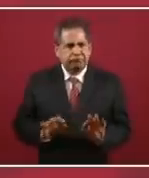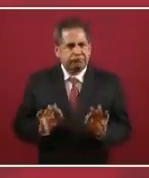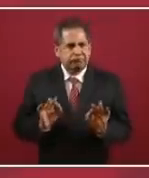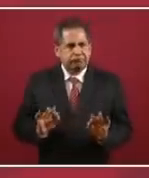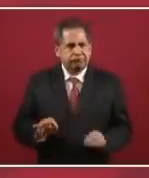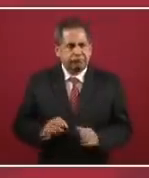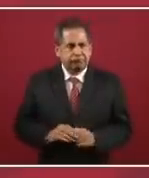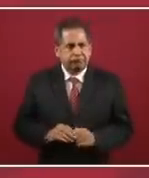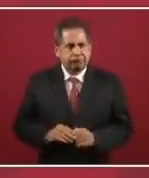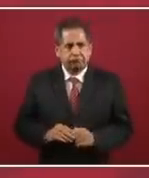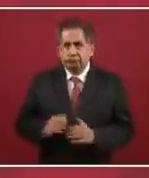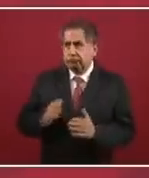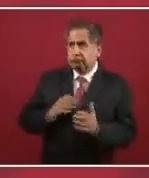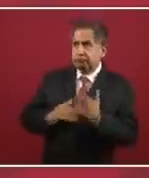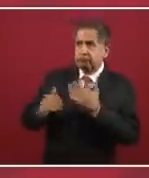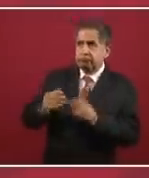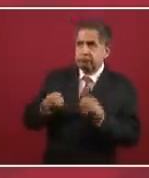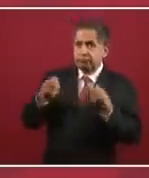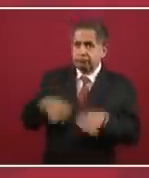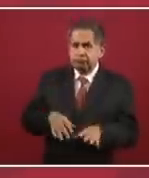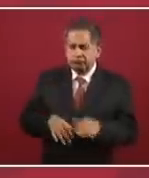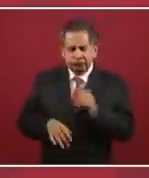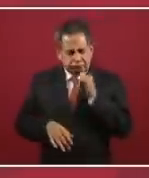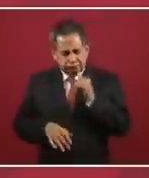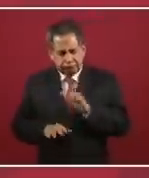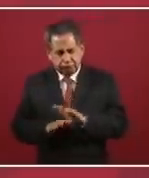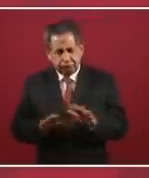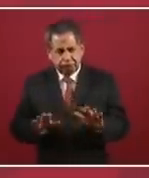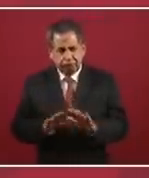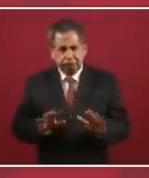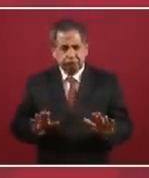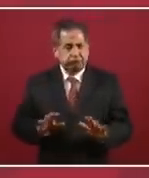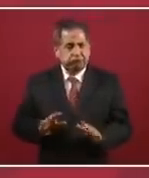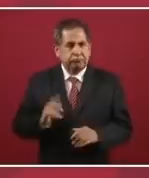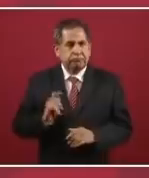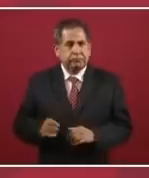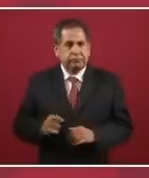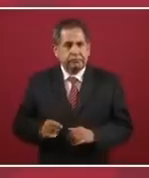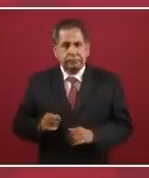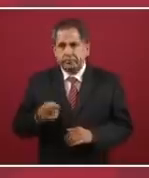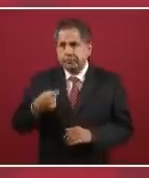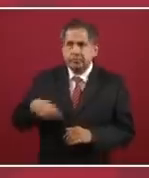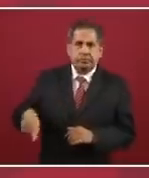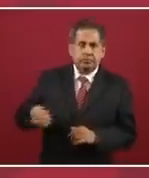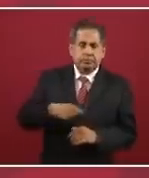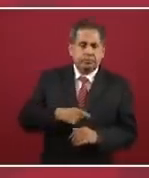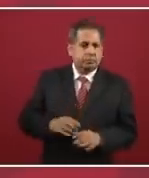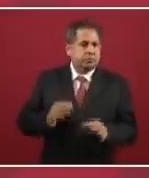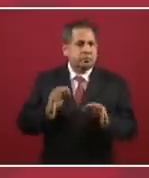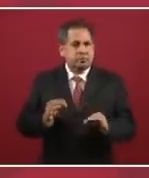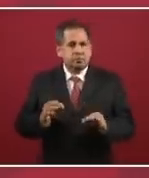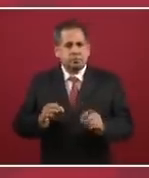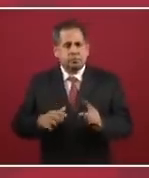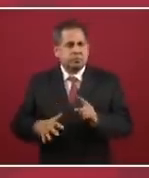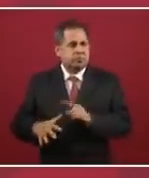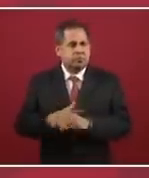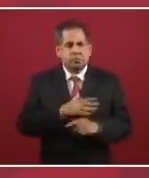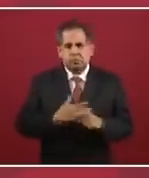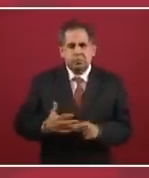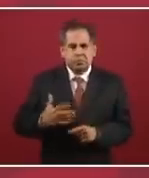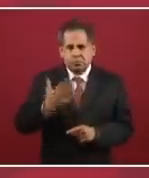el desarrollo de nuestro país. Por el contrario, hay un ambiente muy